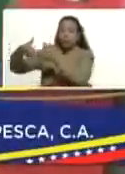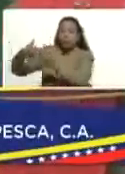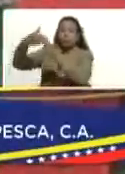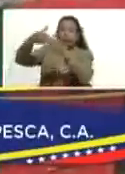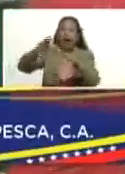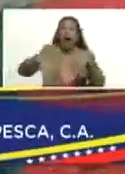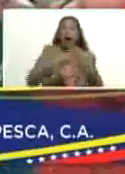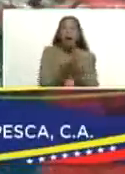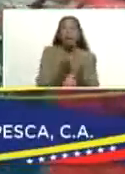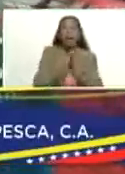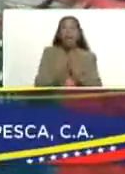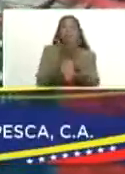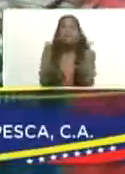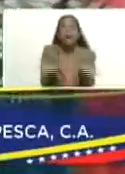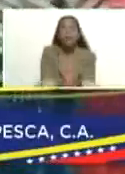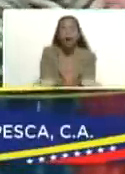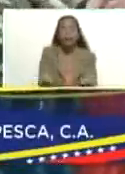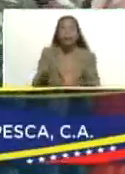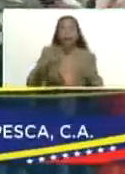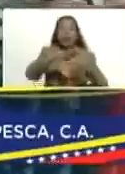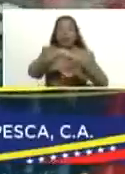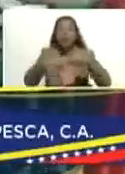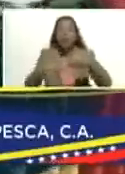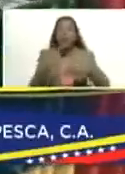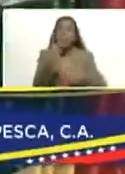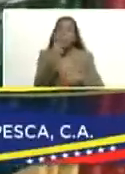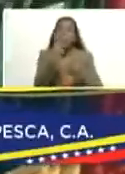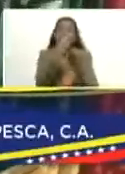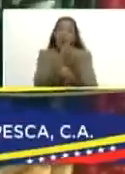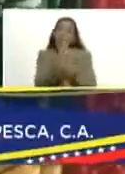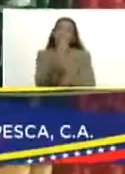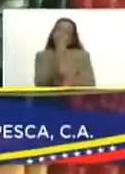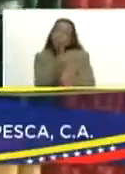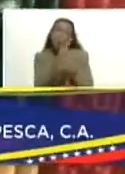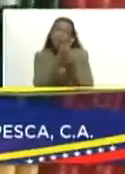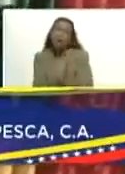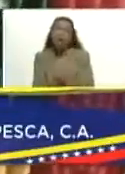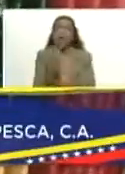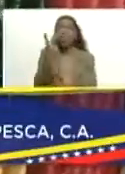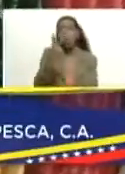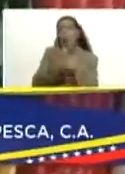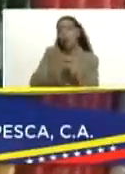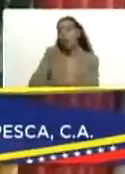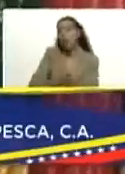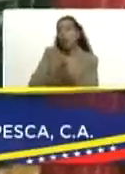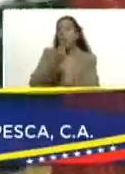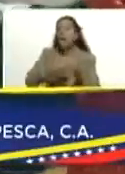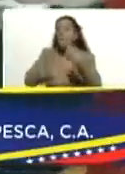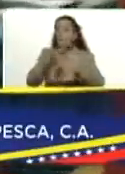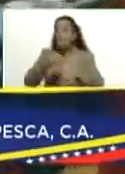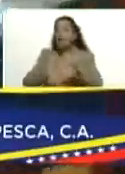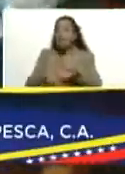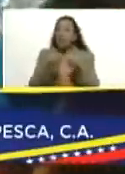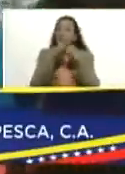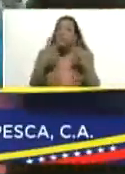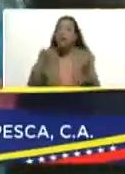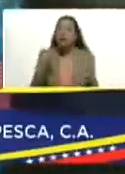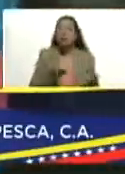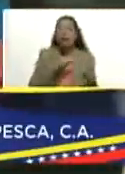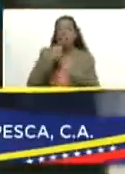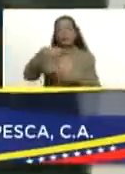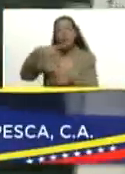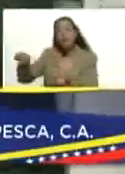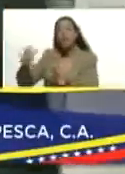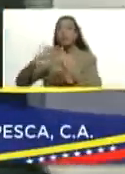en bolsitas de 1 kilo y de 2 kilos para que este producto tan bondadoso llegue a